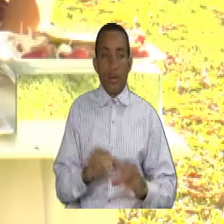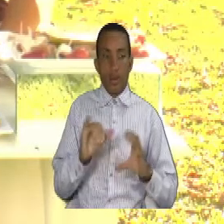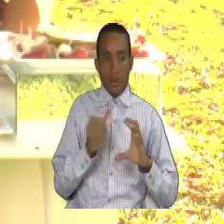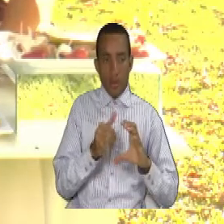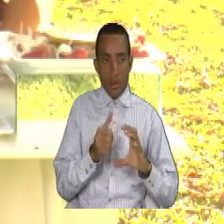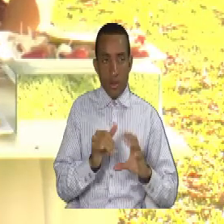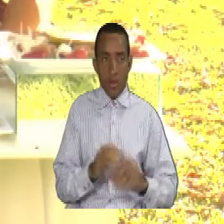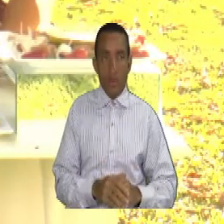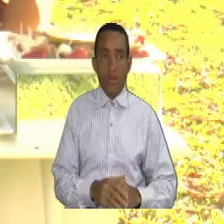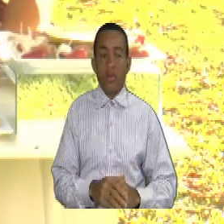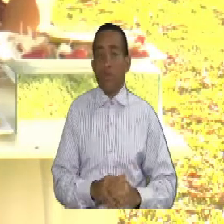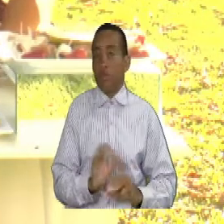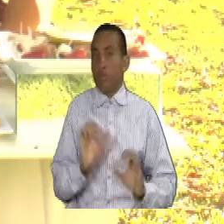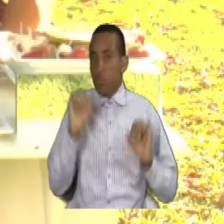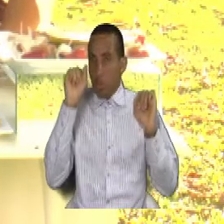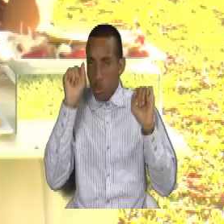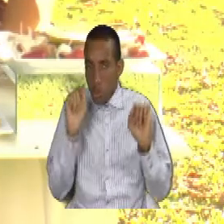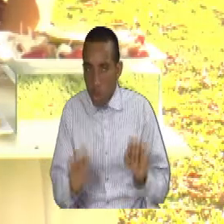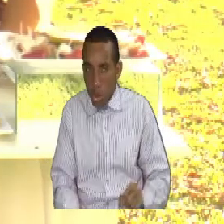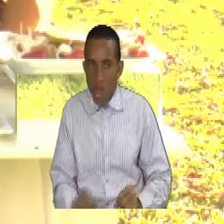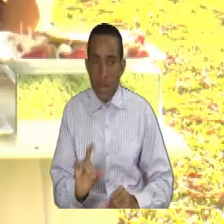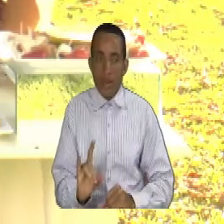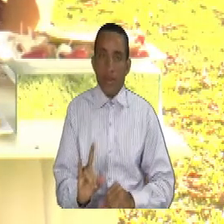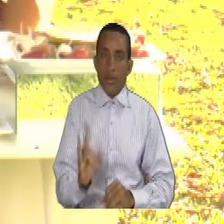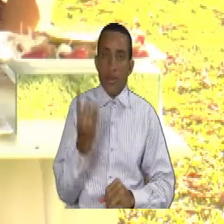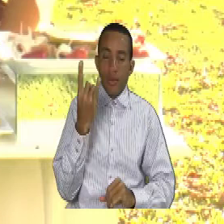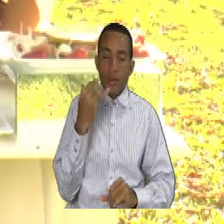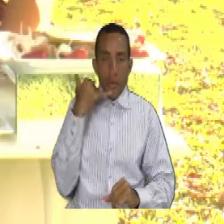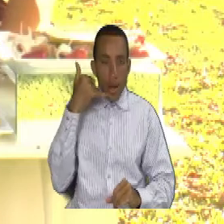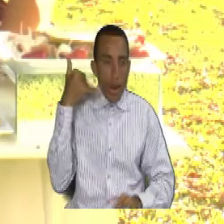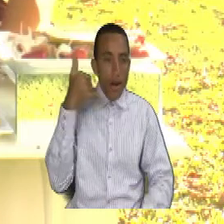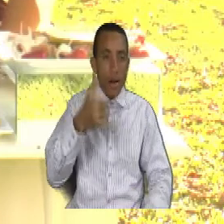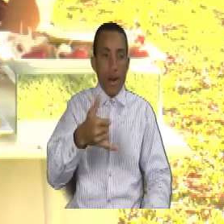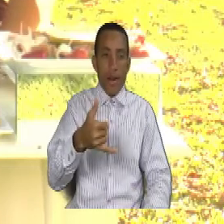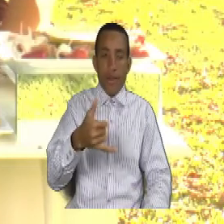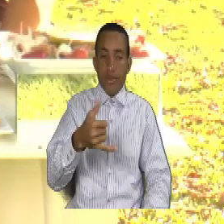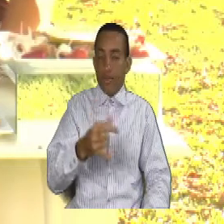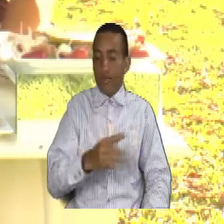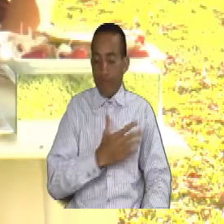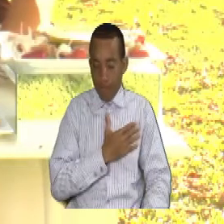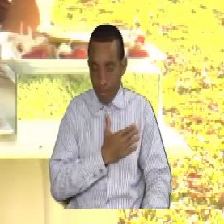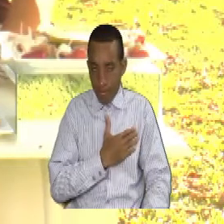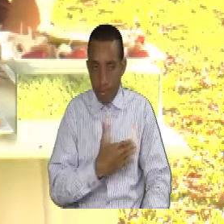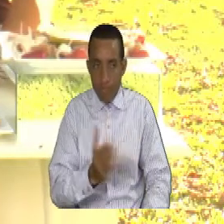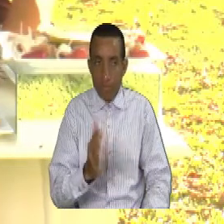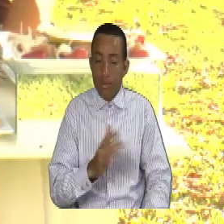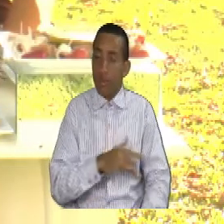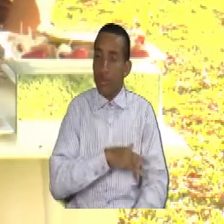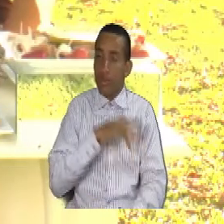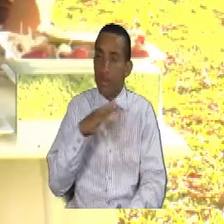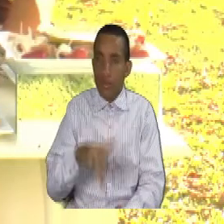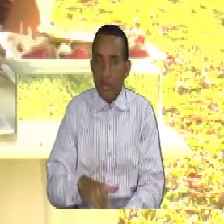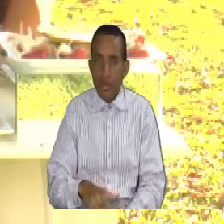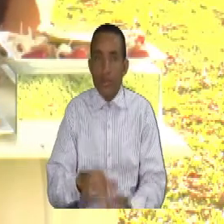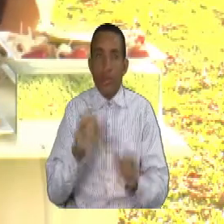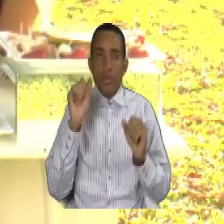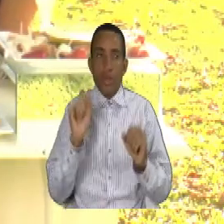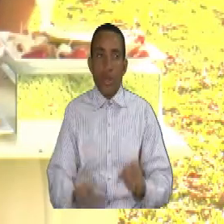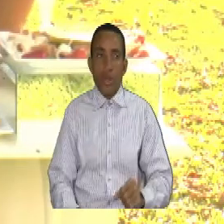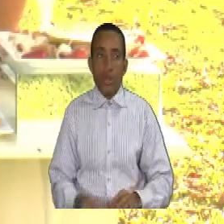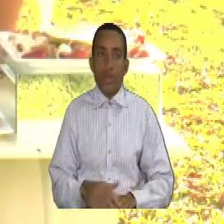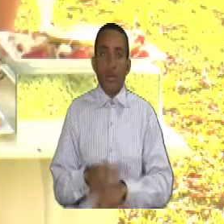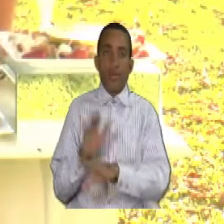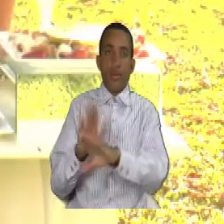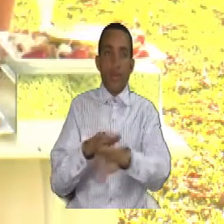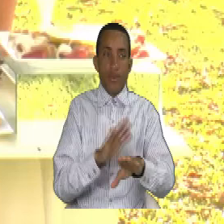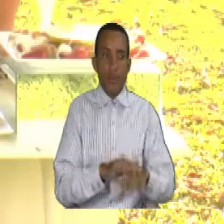304-627-7266. En cualquier momento nos pueden hacer la llamada y nosotros con mucho gusto atendemos sus solicitudes.